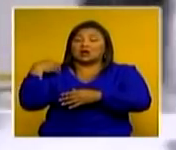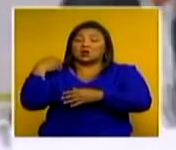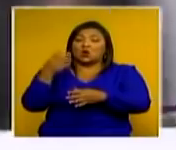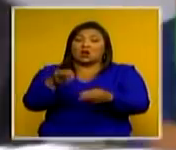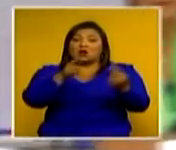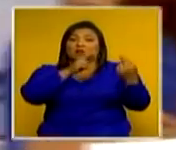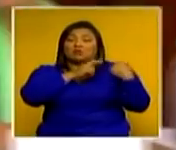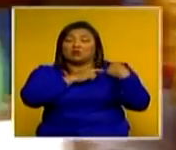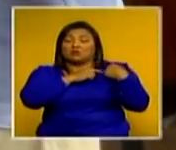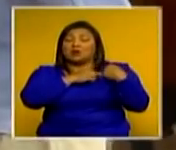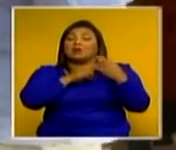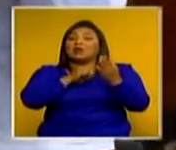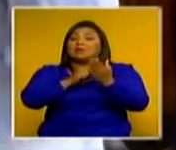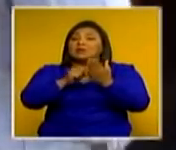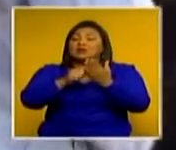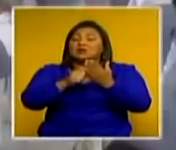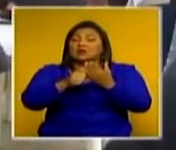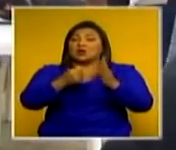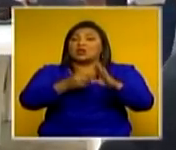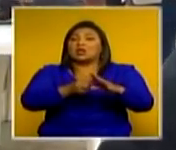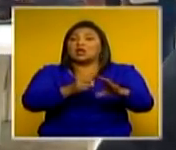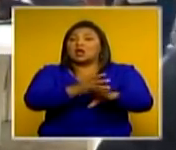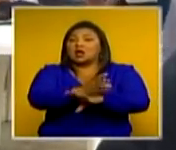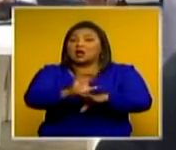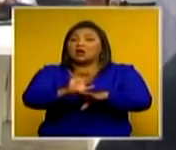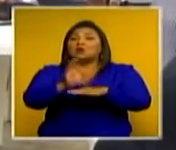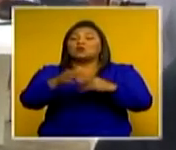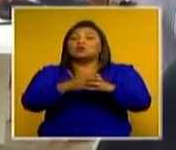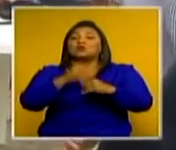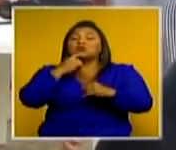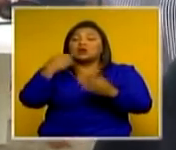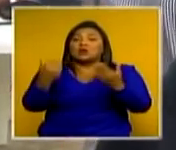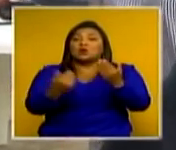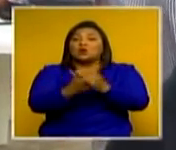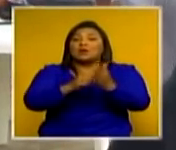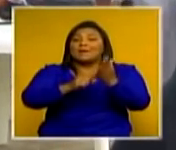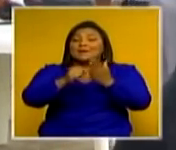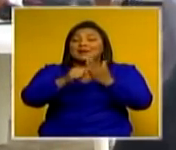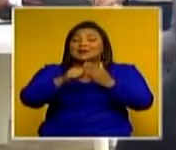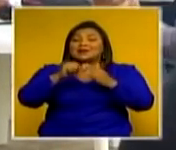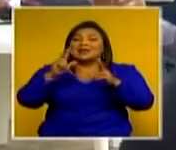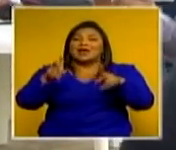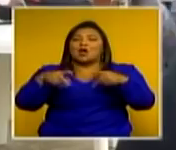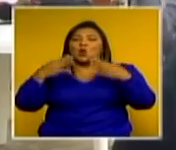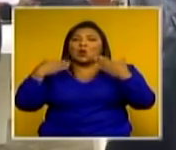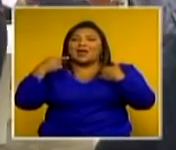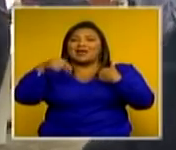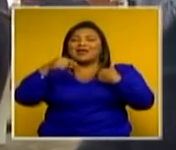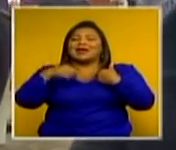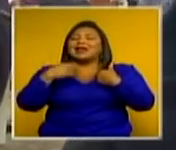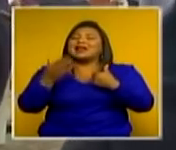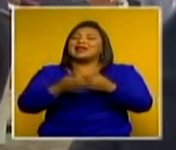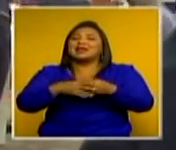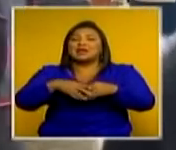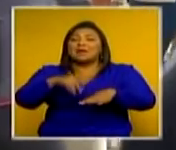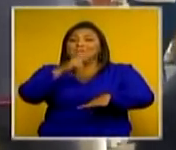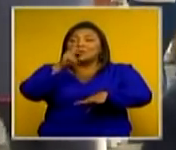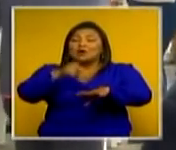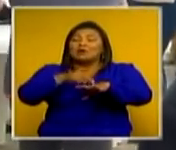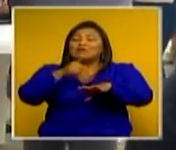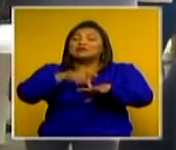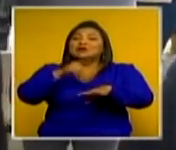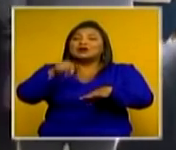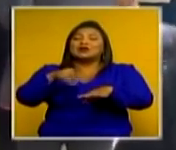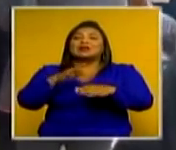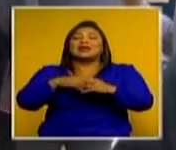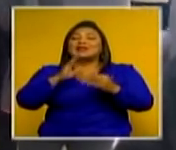el ministerio de agricultura y ganadería la nueva ministra es guayaquileña se graduó como bióloga en la universidad de guayaquil luego